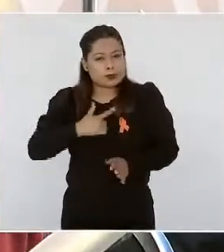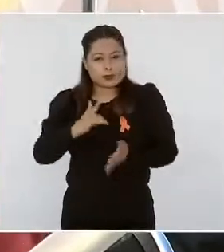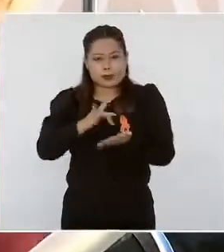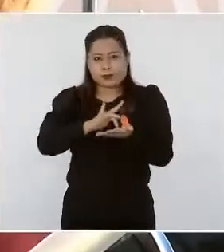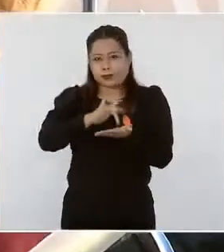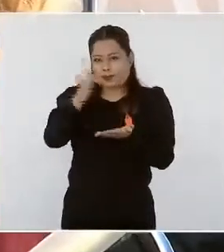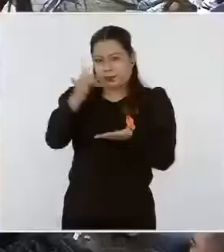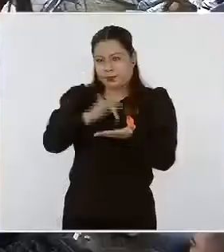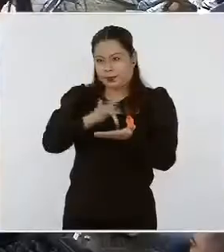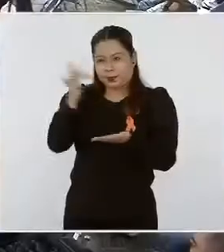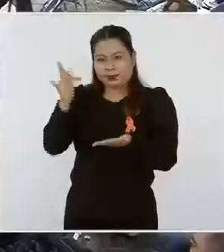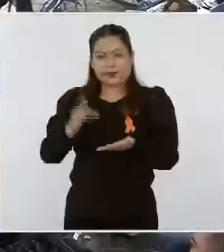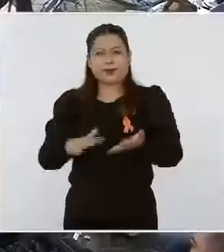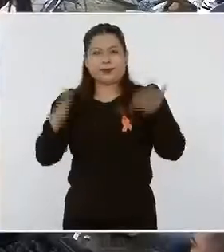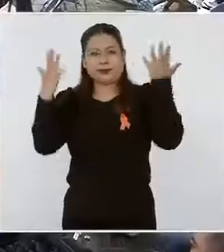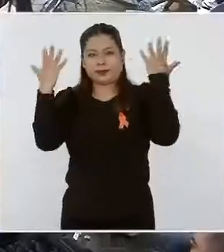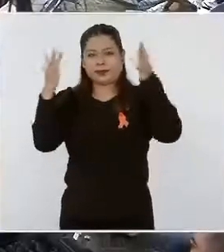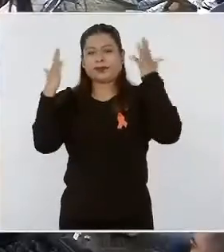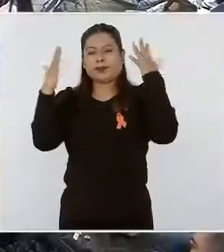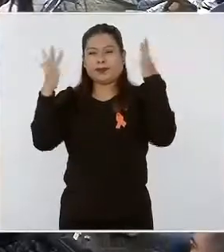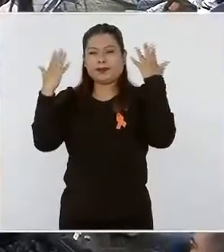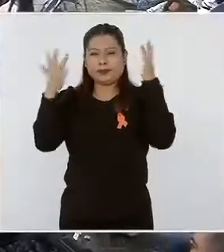Gracias.